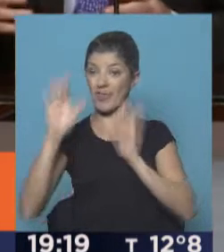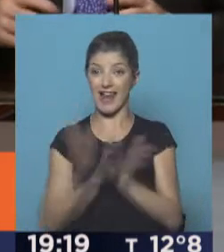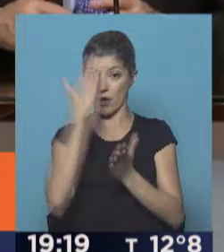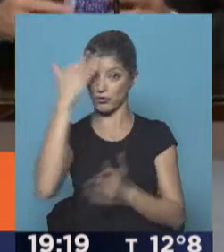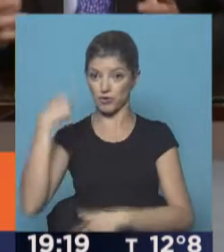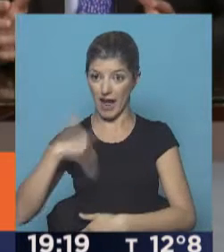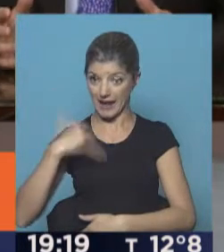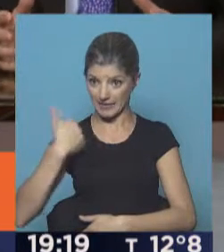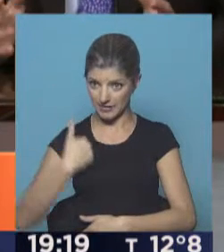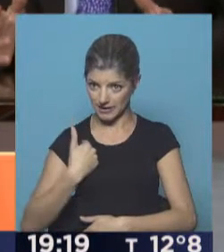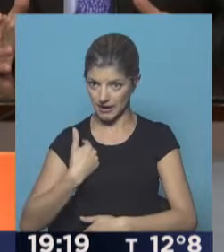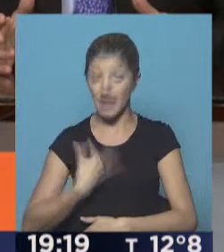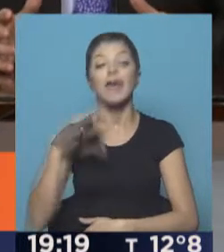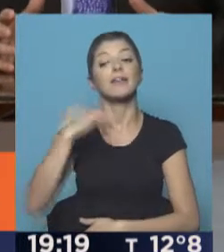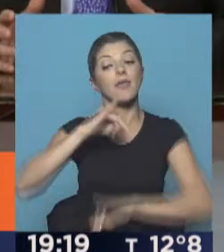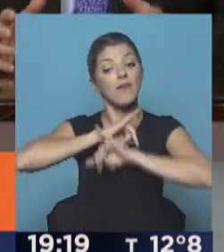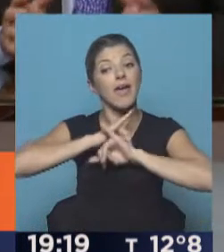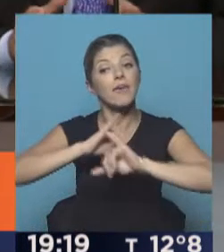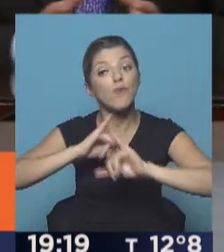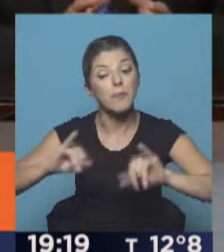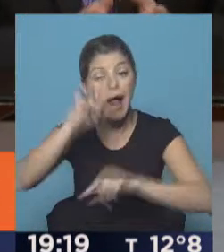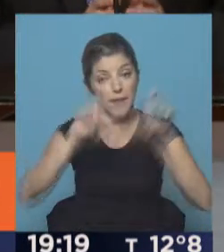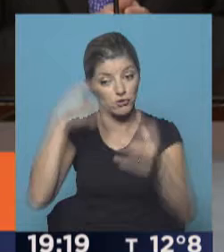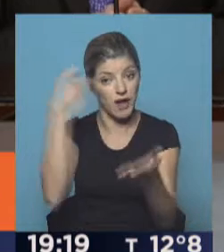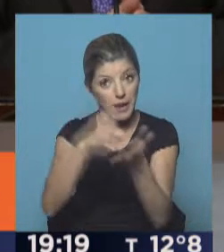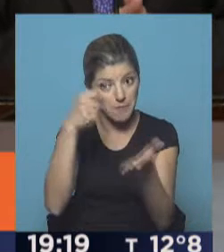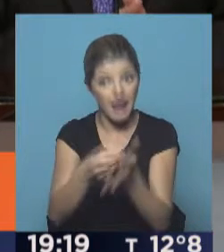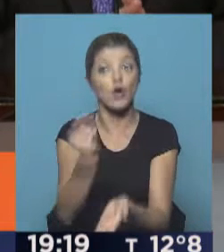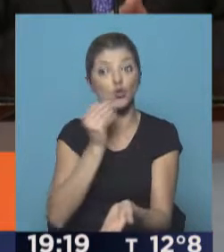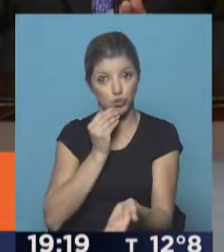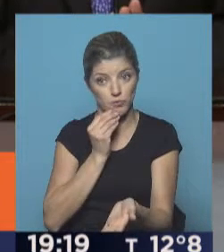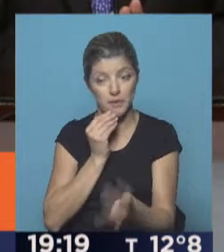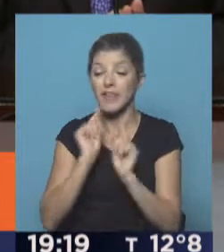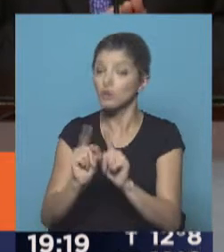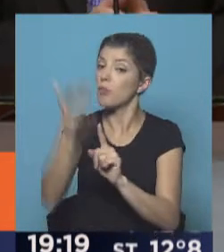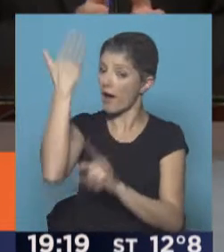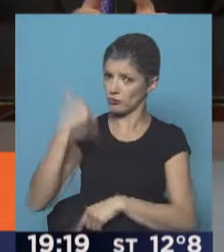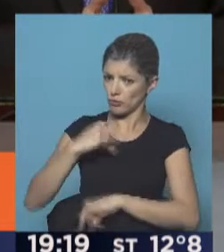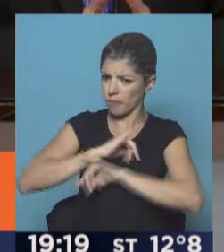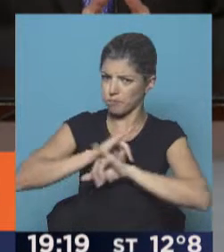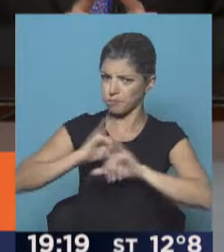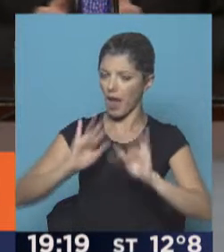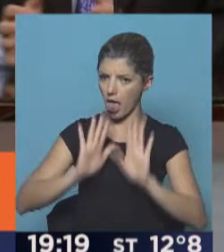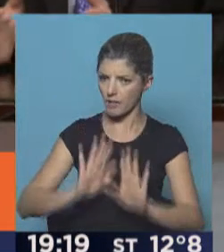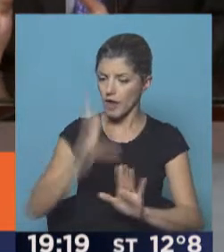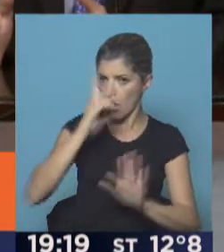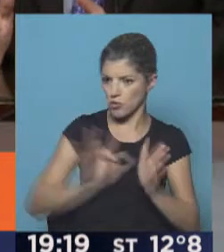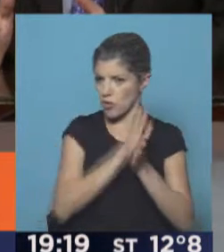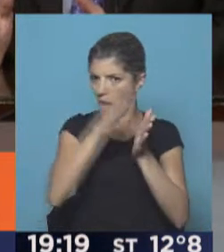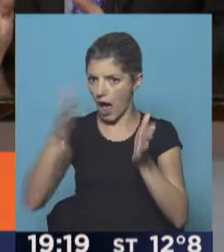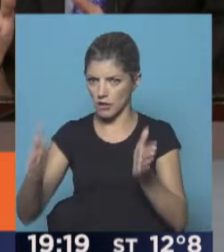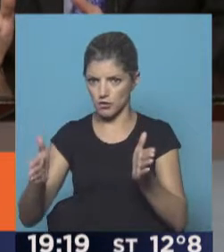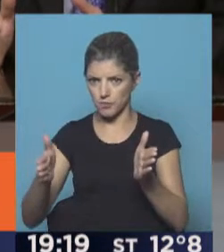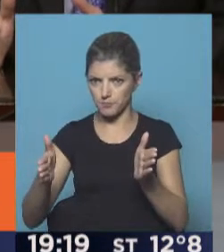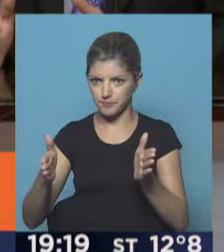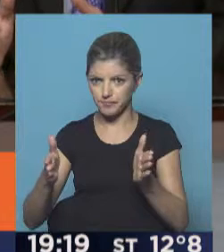mantener informado al público consumidor. Ese es el proceso que ya habíamos anunciado que lo íbamos a hacer dentro del año, en este caso particular